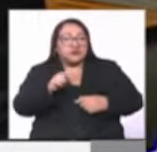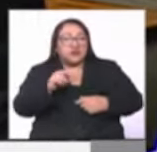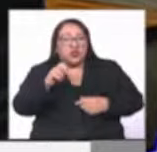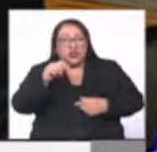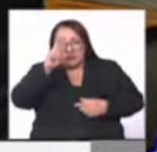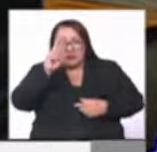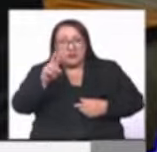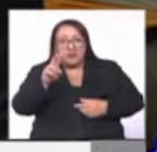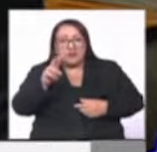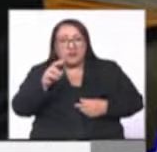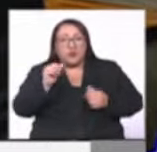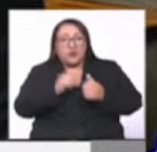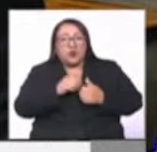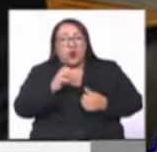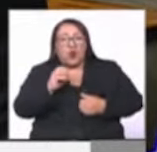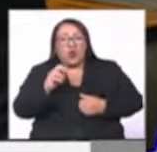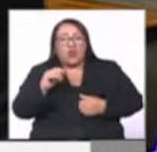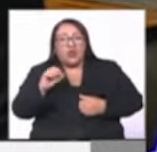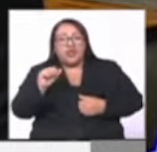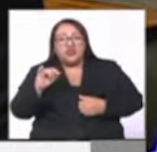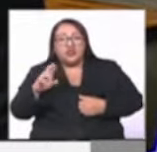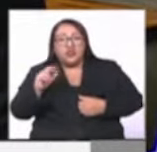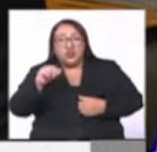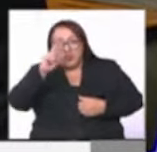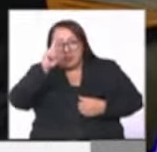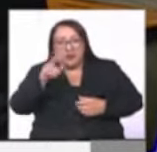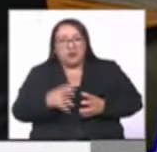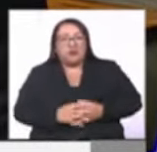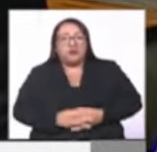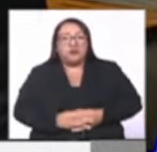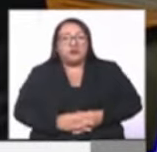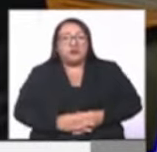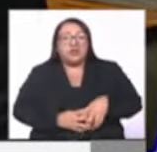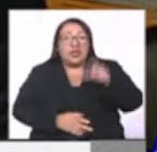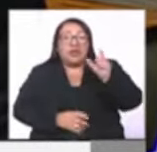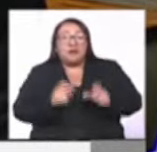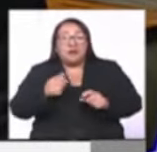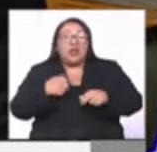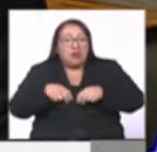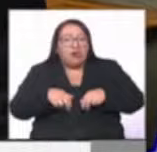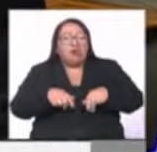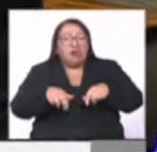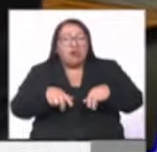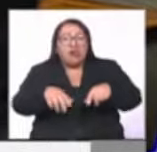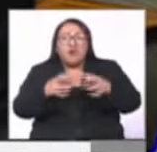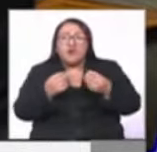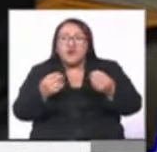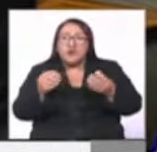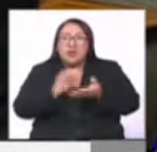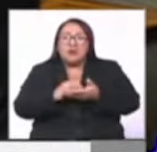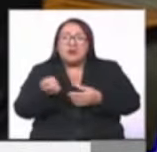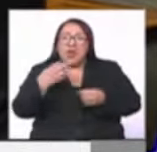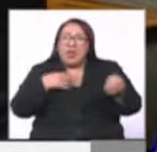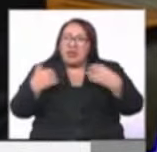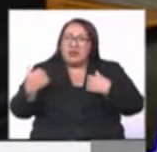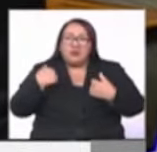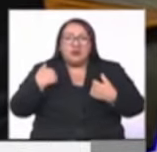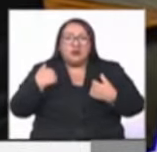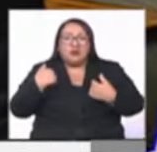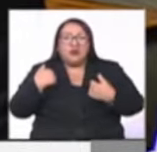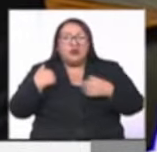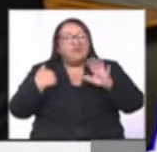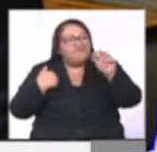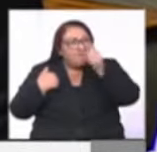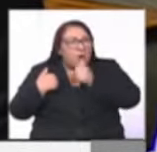Perú o en onda azul en el sur de nuestro territorio son los ciudadanos que caminan que tantas veces nos han dicho de muchas maneras